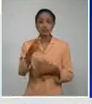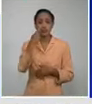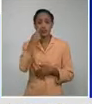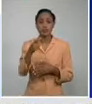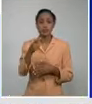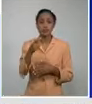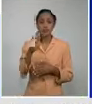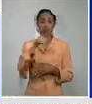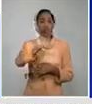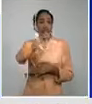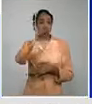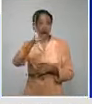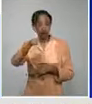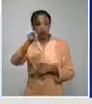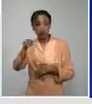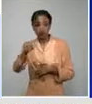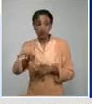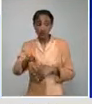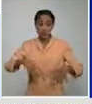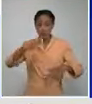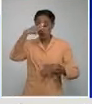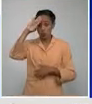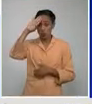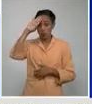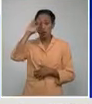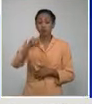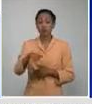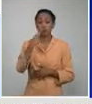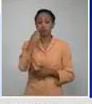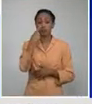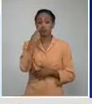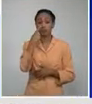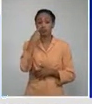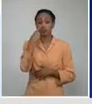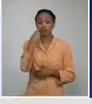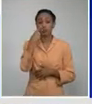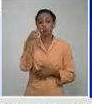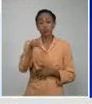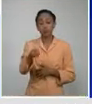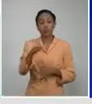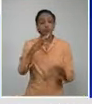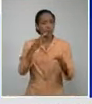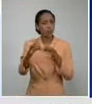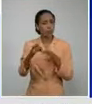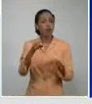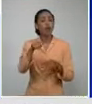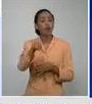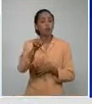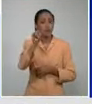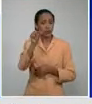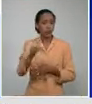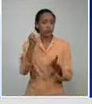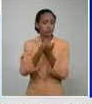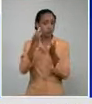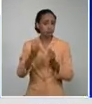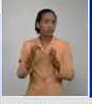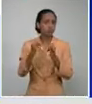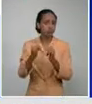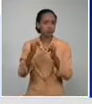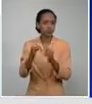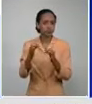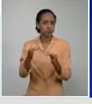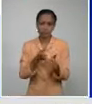todo. Realmente es una curva en la cual se protejan los casos que se confirman y ven que se